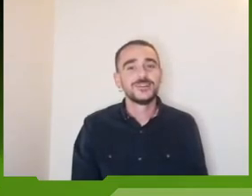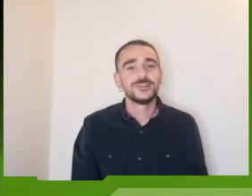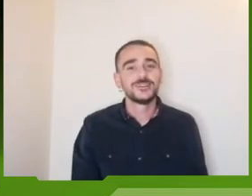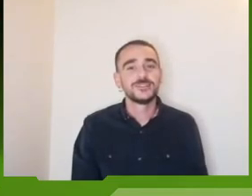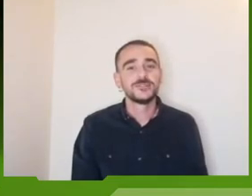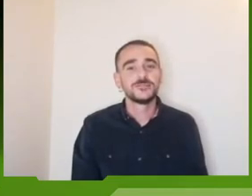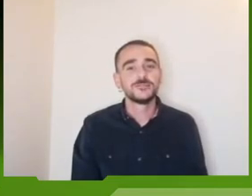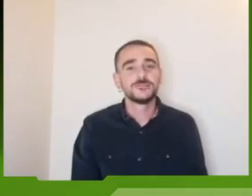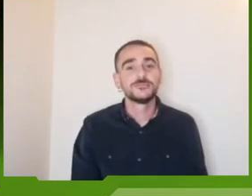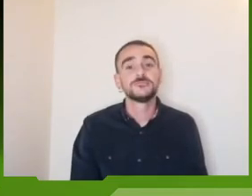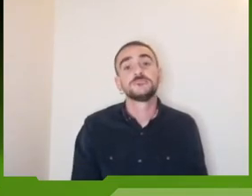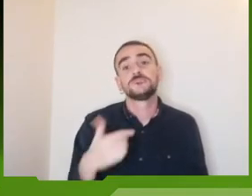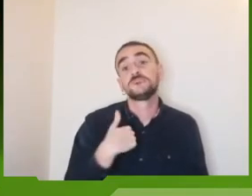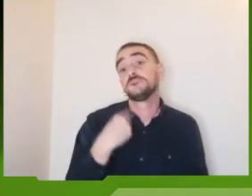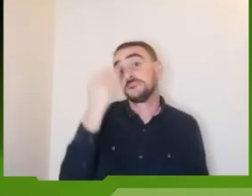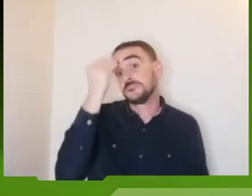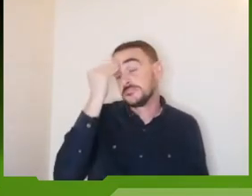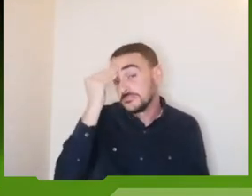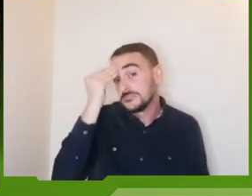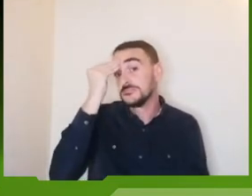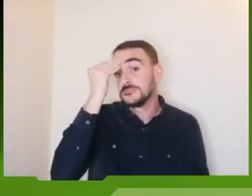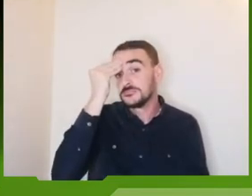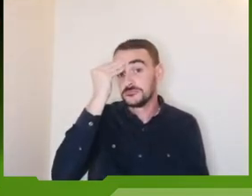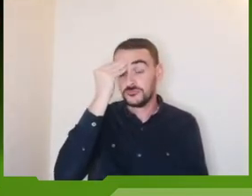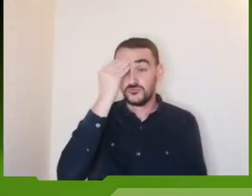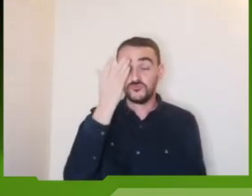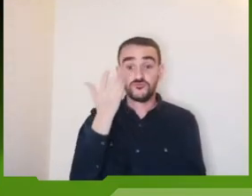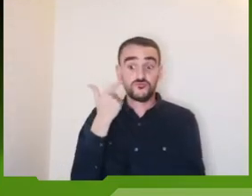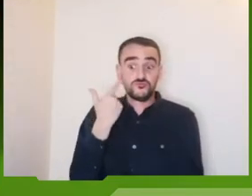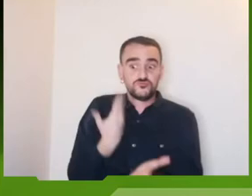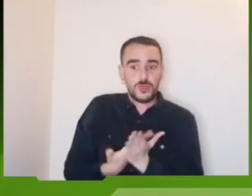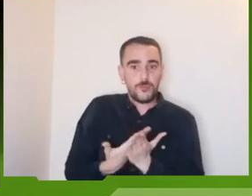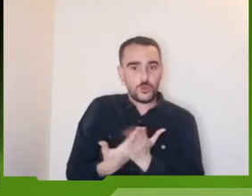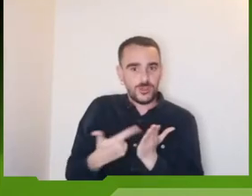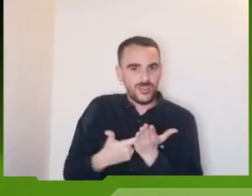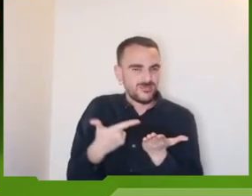sea, yo creo que se ha transmitido lo sencillo que es, esto me gusta.